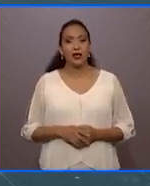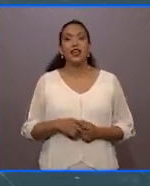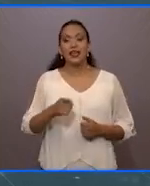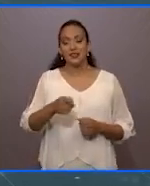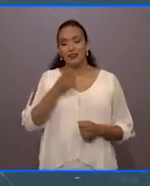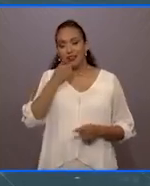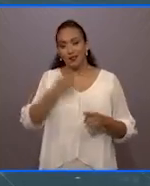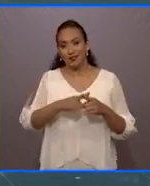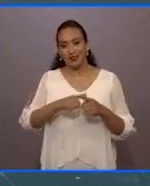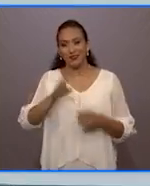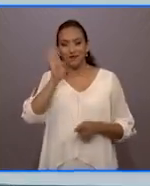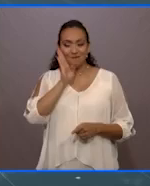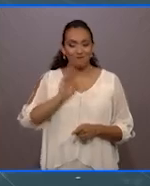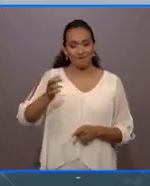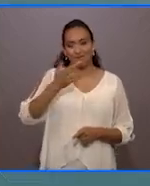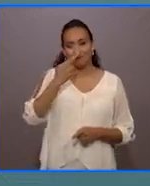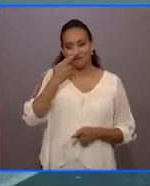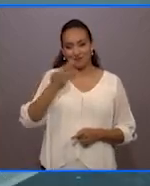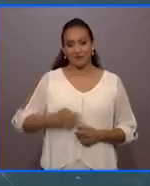afirmó la ministra Ríos Farjat.